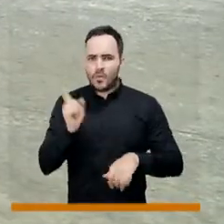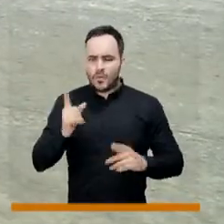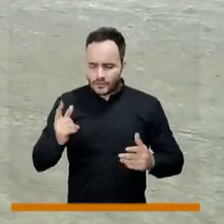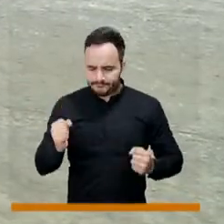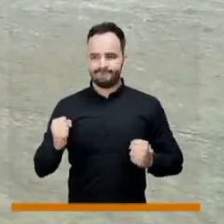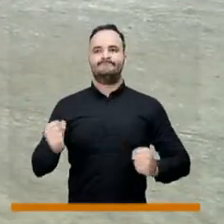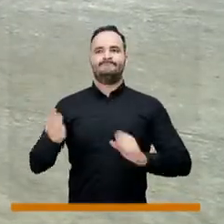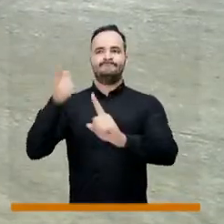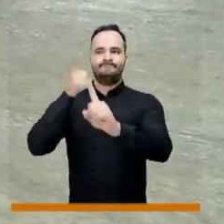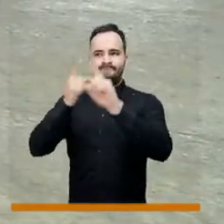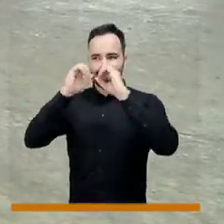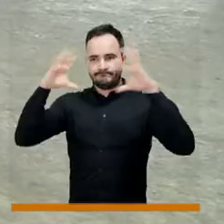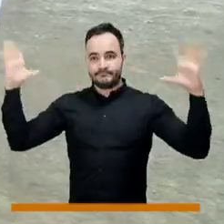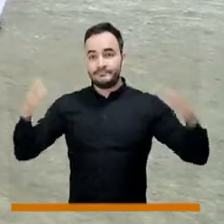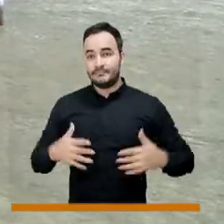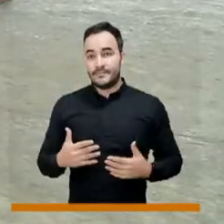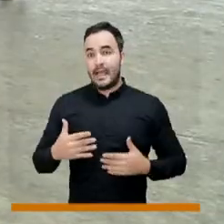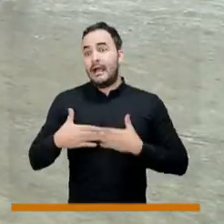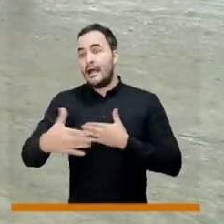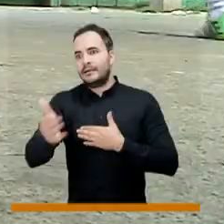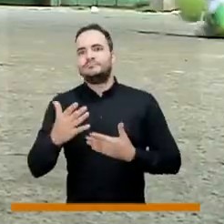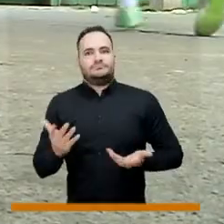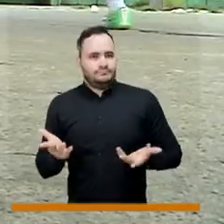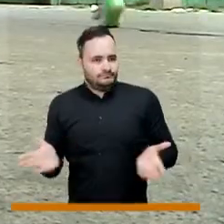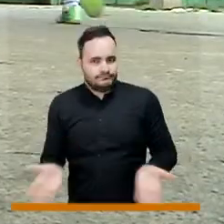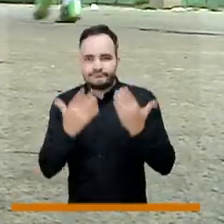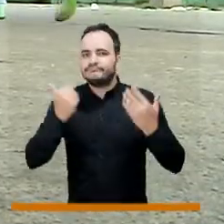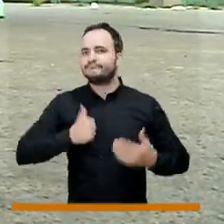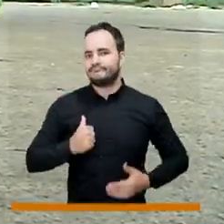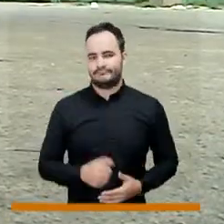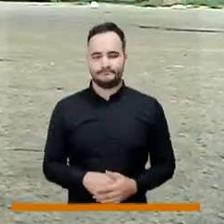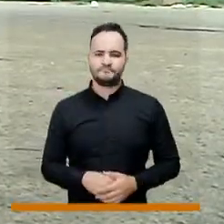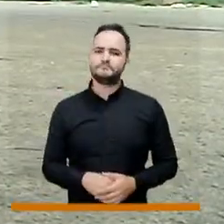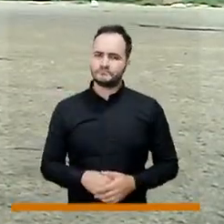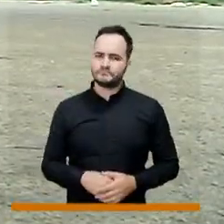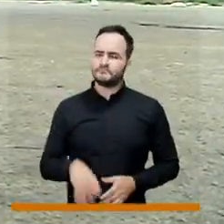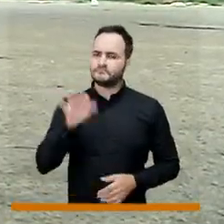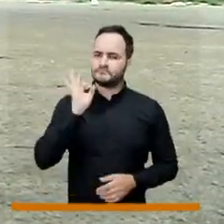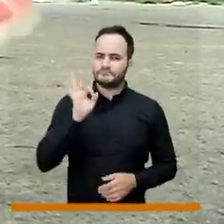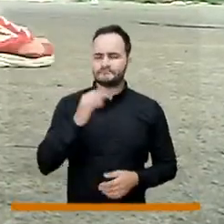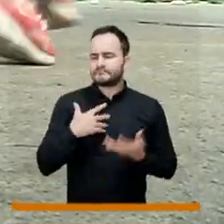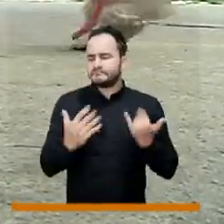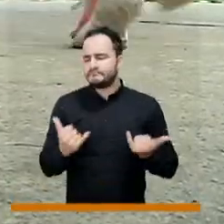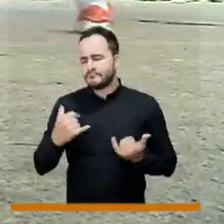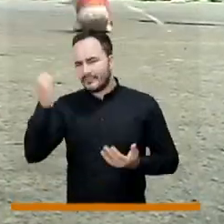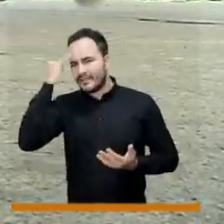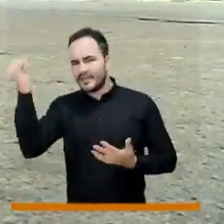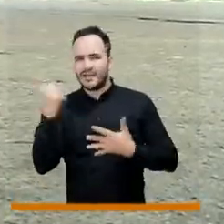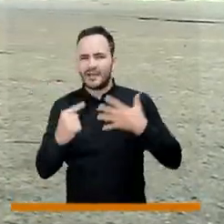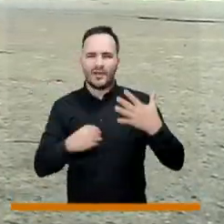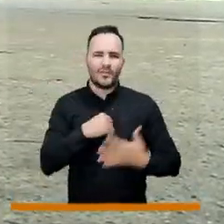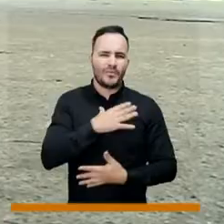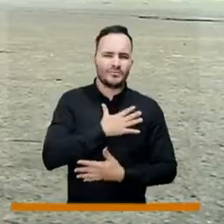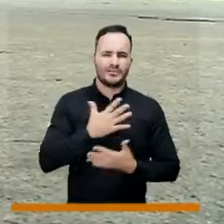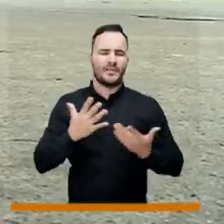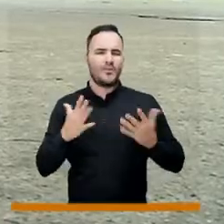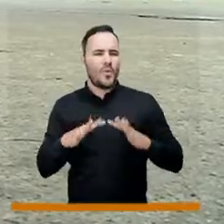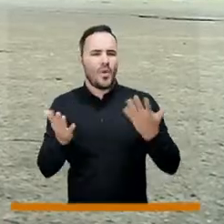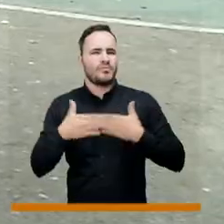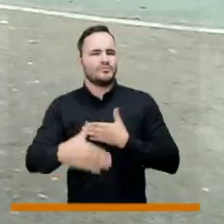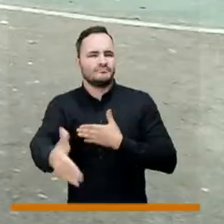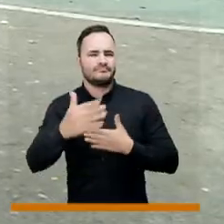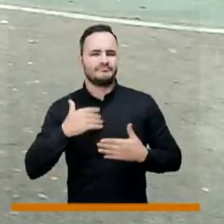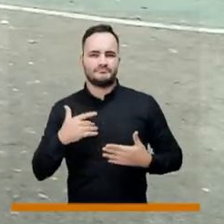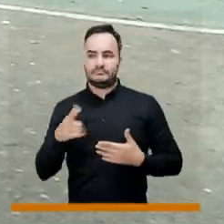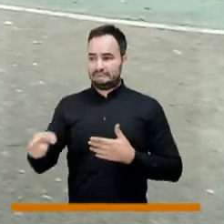salir adelante y cambiarle el chip a esto inmediatamente. ¿Qué opciones de financiamiento, concejal, existen o una mirada distinta para que